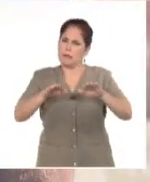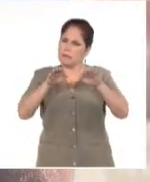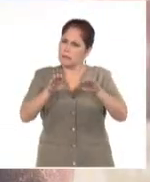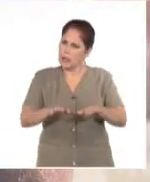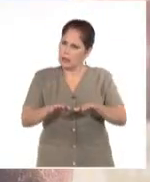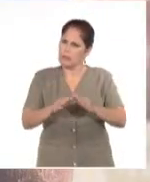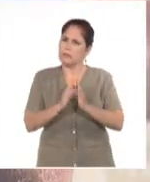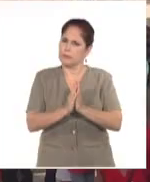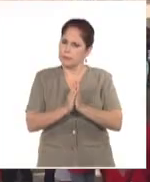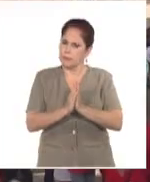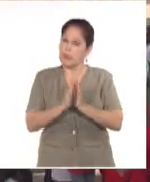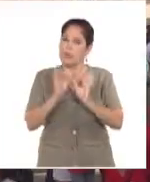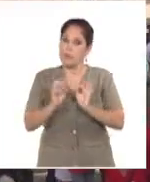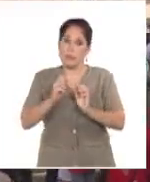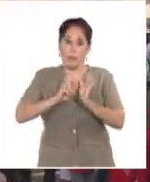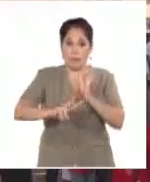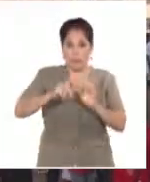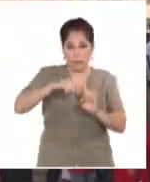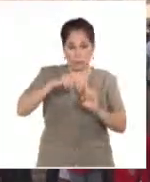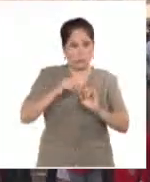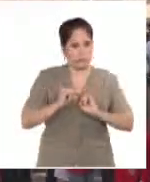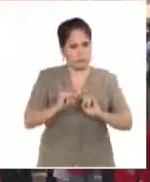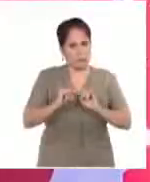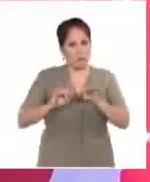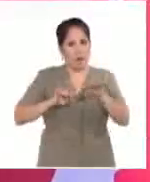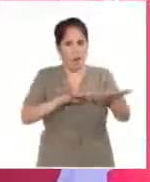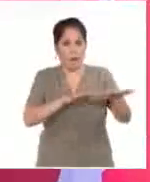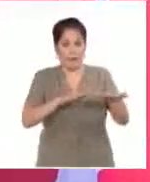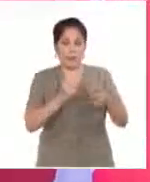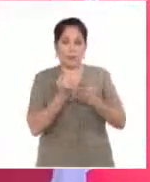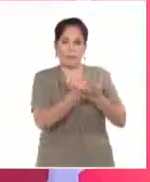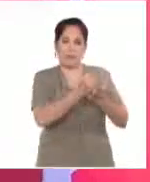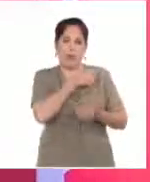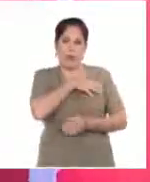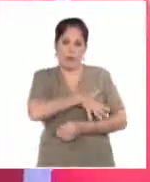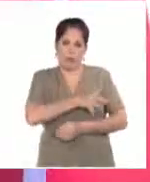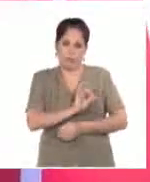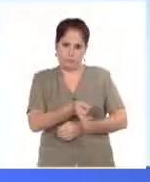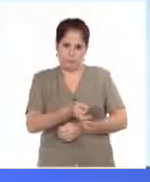Desde Las Tunas, Gianni López Brito, Canal Cubano de Noticias.